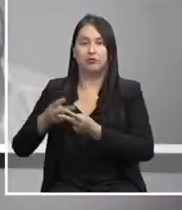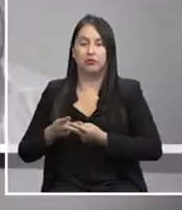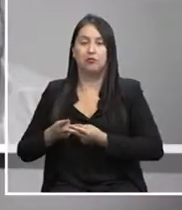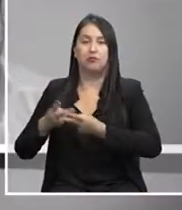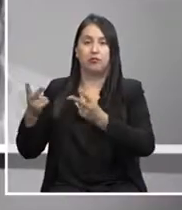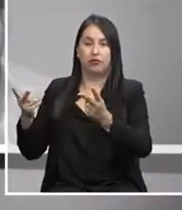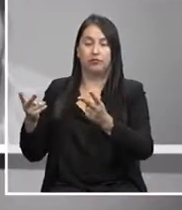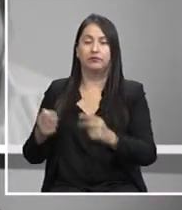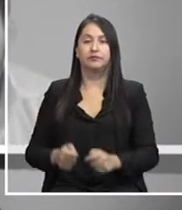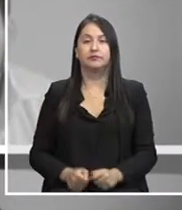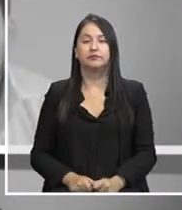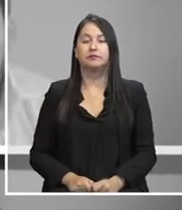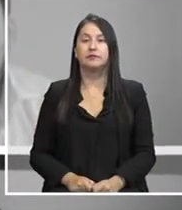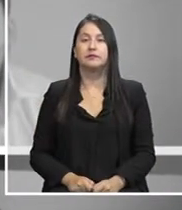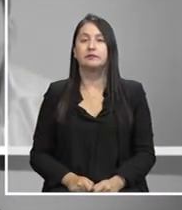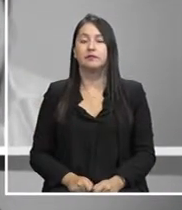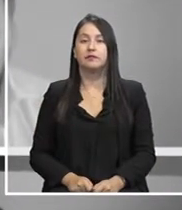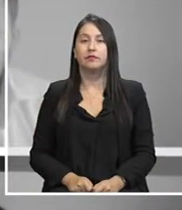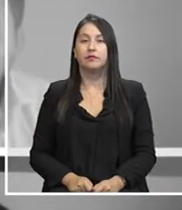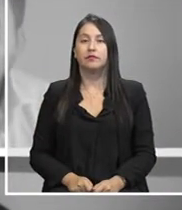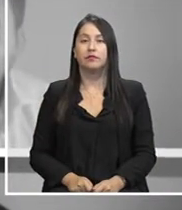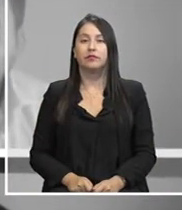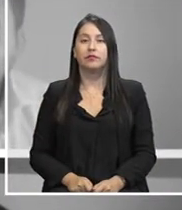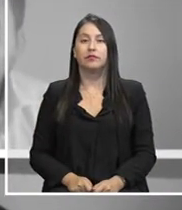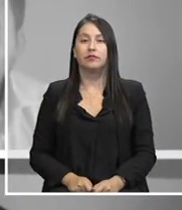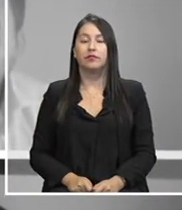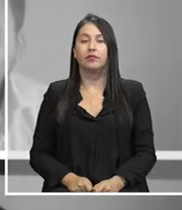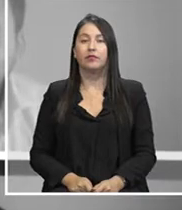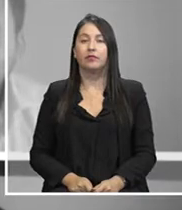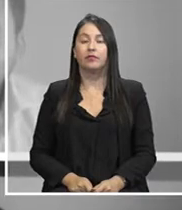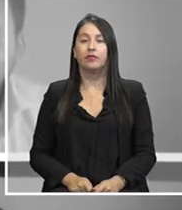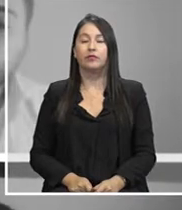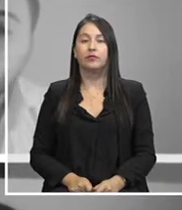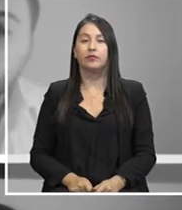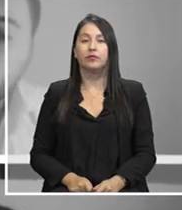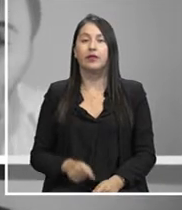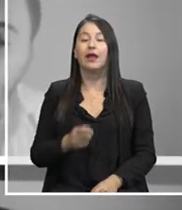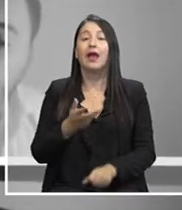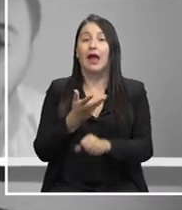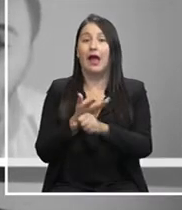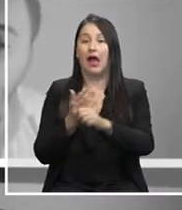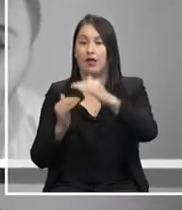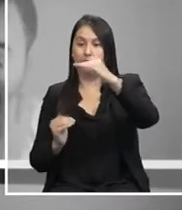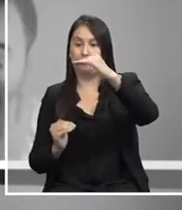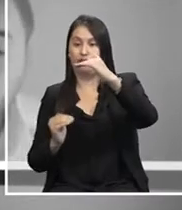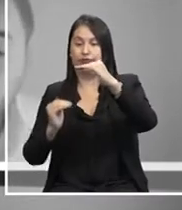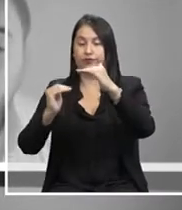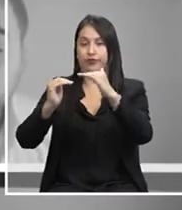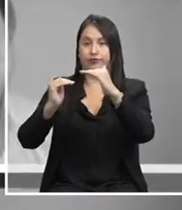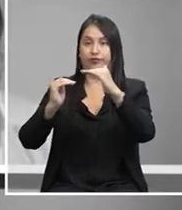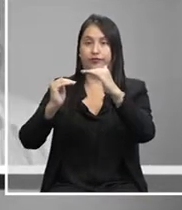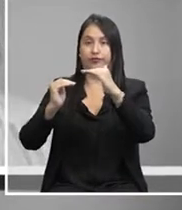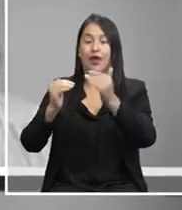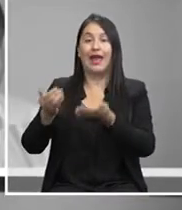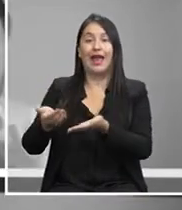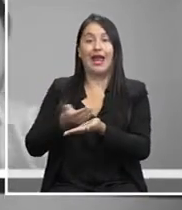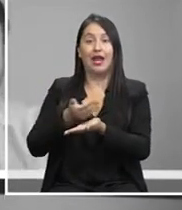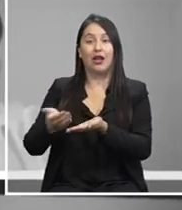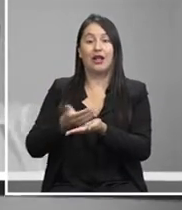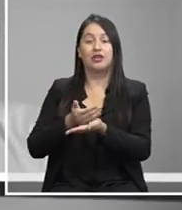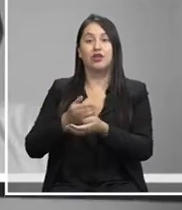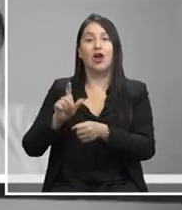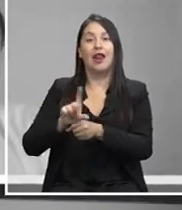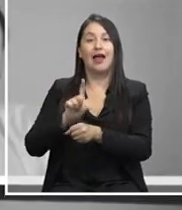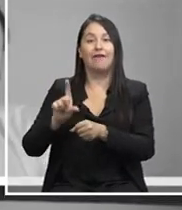Y claro, lo que se encuentra es sólido, digamos. O sea, hay una baja en los ingresos laborales, baja